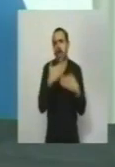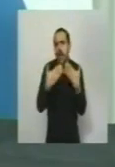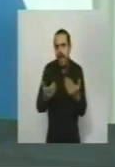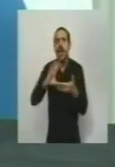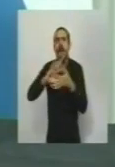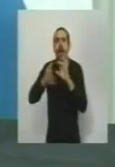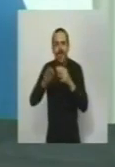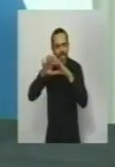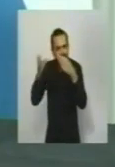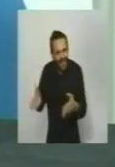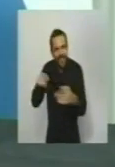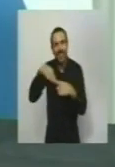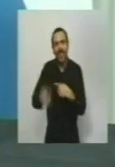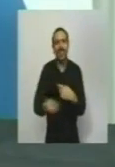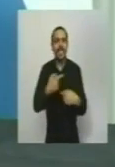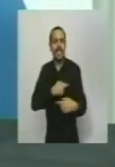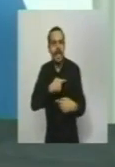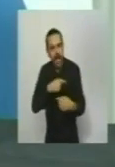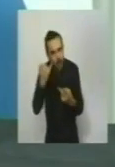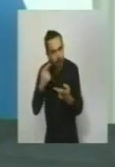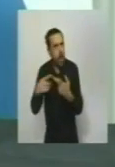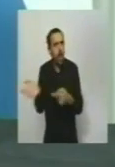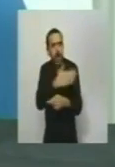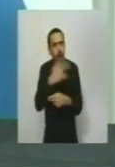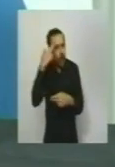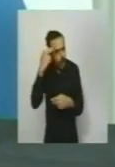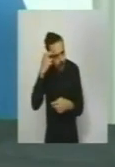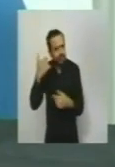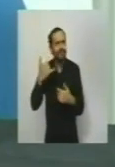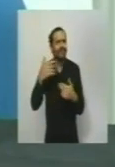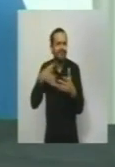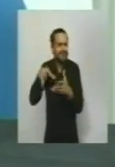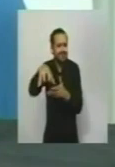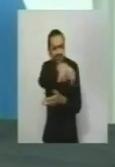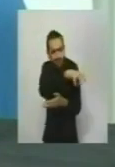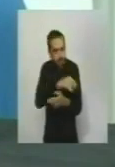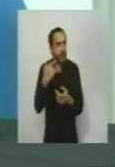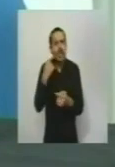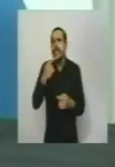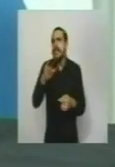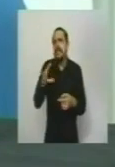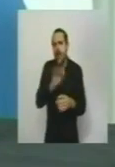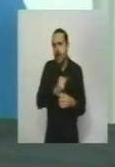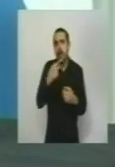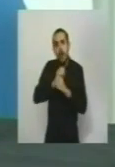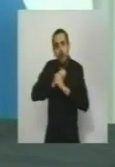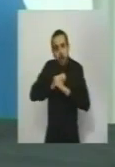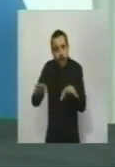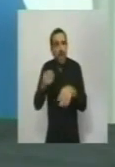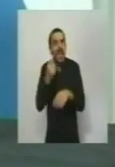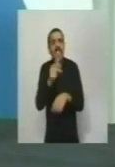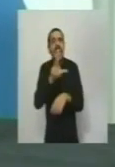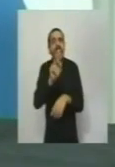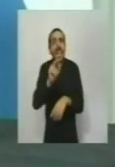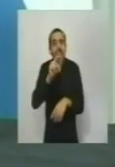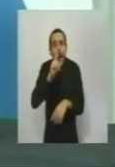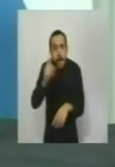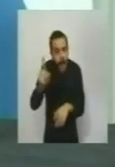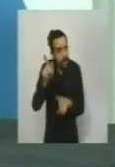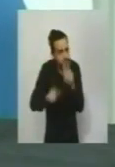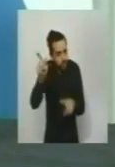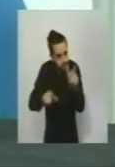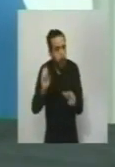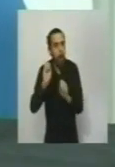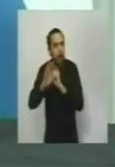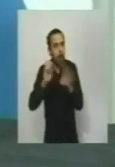todos los gremios, podemos decir que por día, cada vez que transmitimos un audio, se replica hasta 30.000 beneficiarios, lo están escuchando